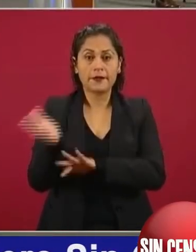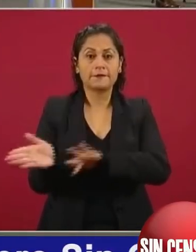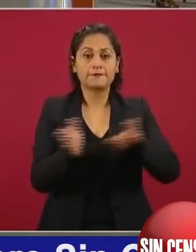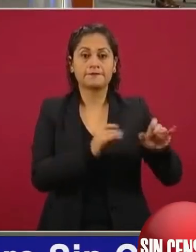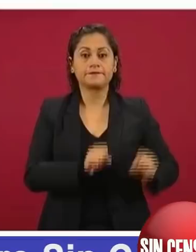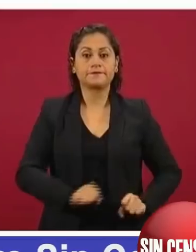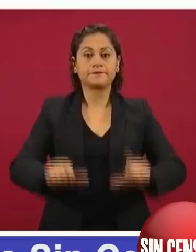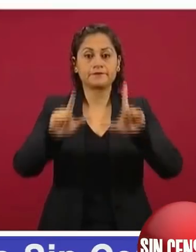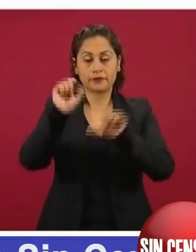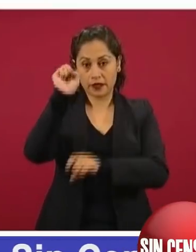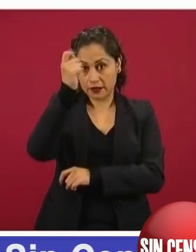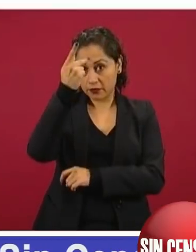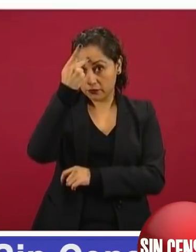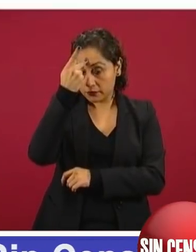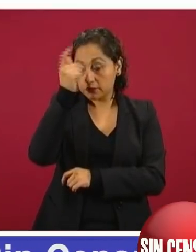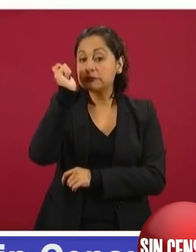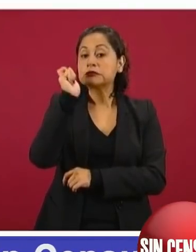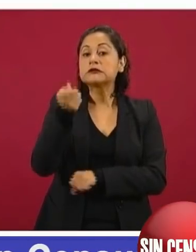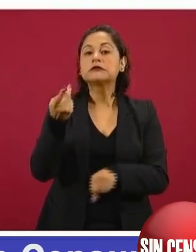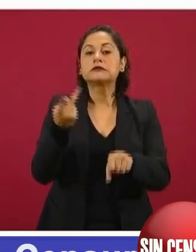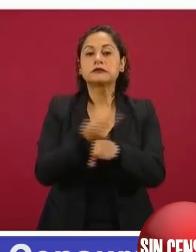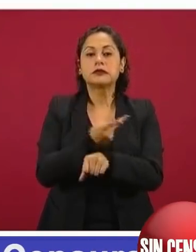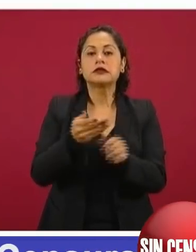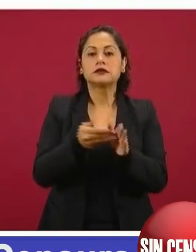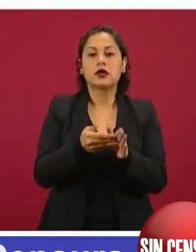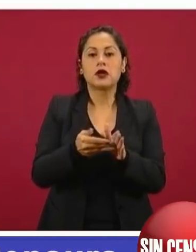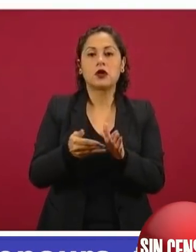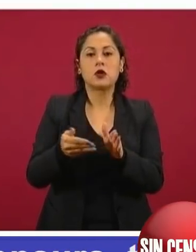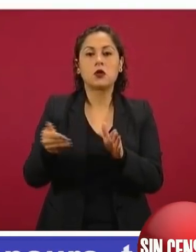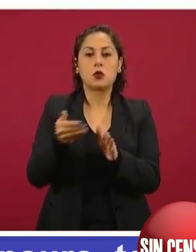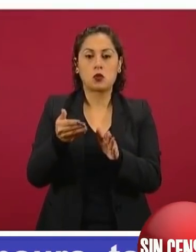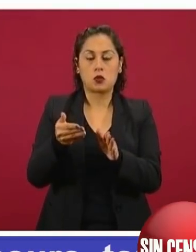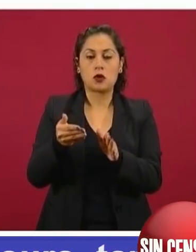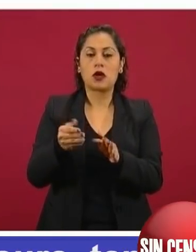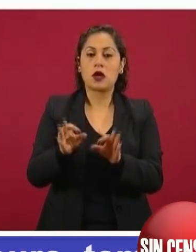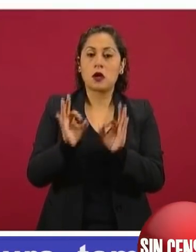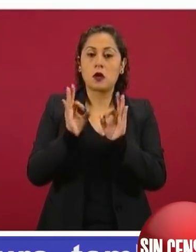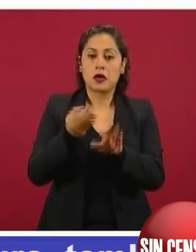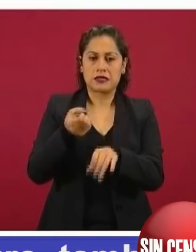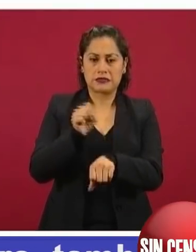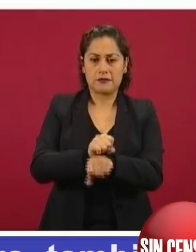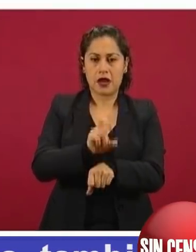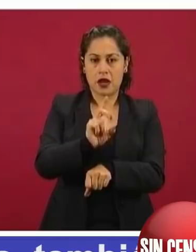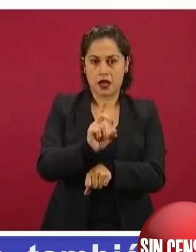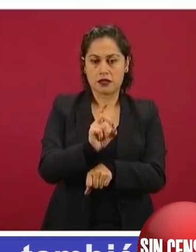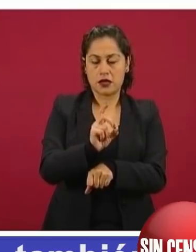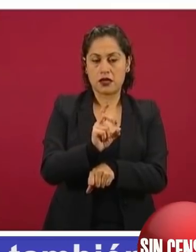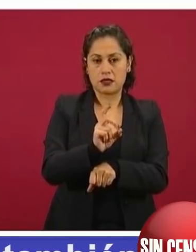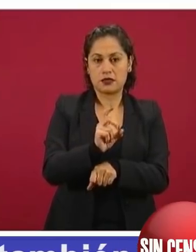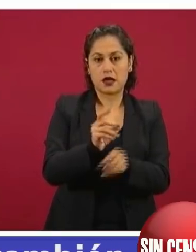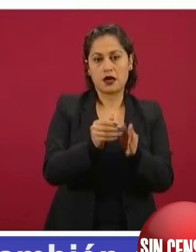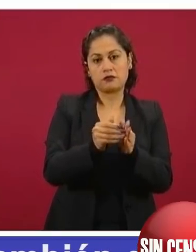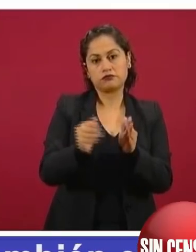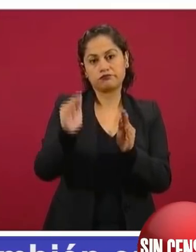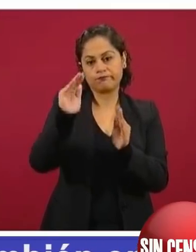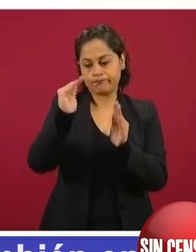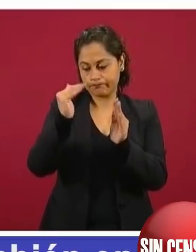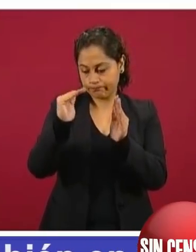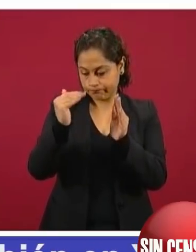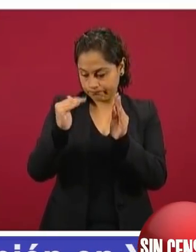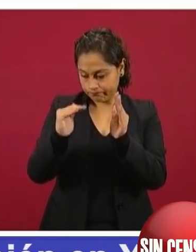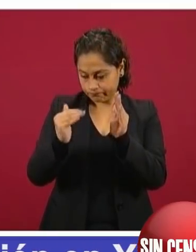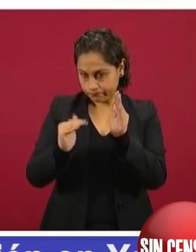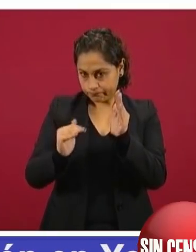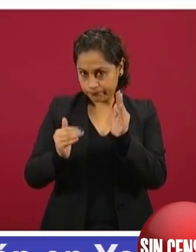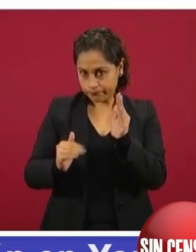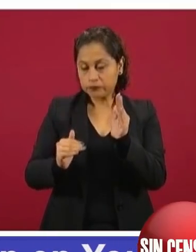San Luis Potosí en general logró una fase muy buena de reducción desde la semana 30 del año, y después tuvo,